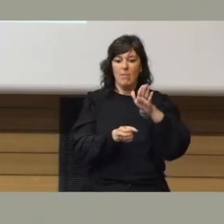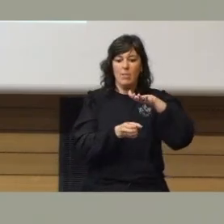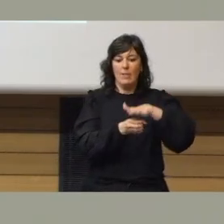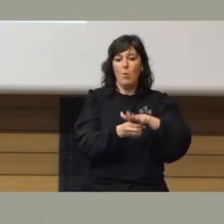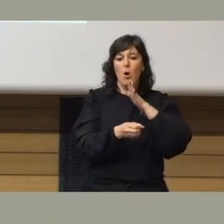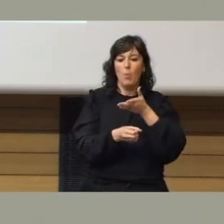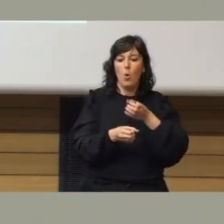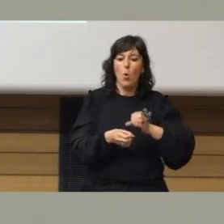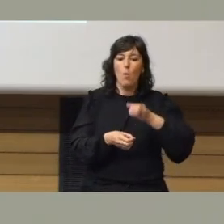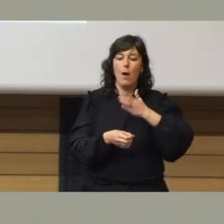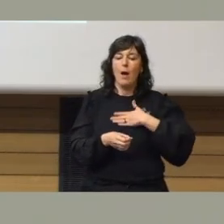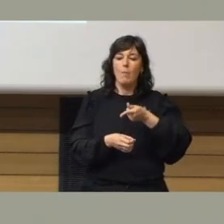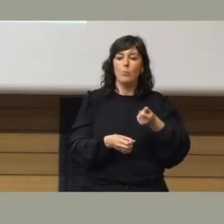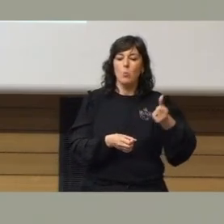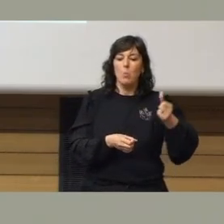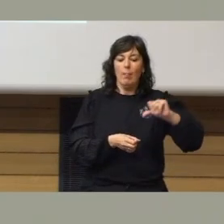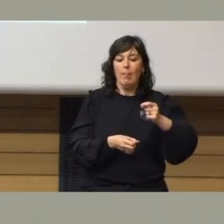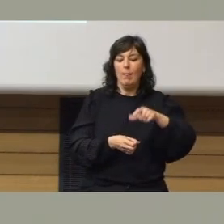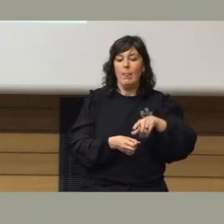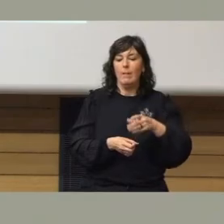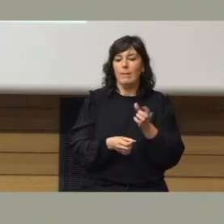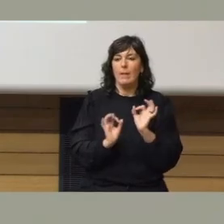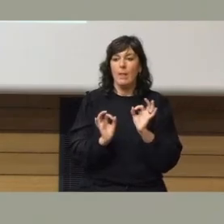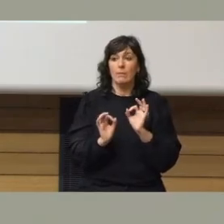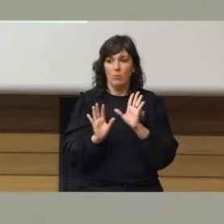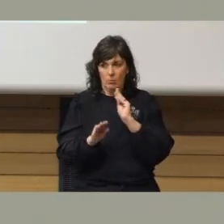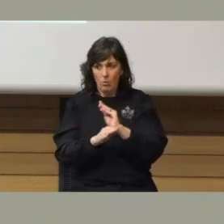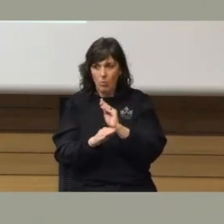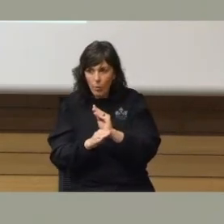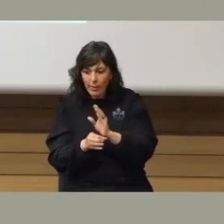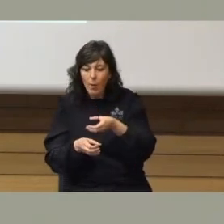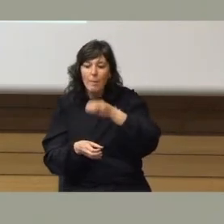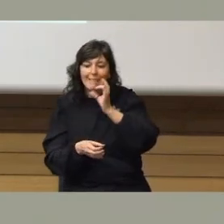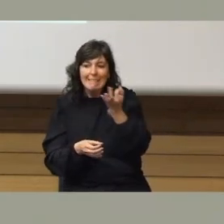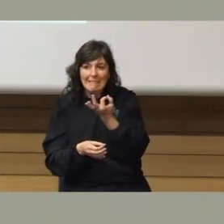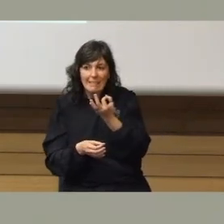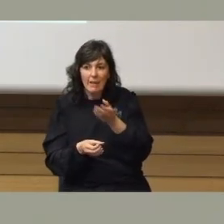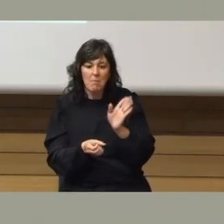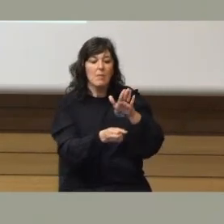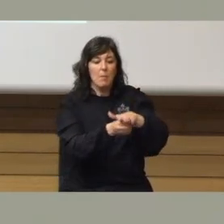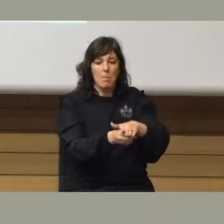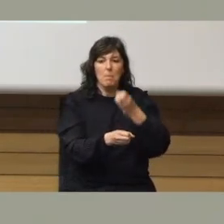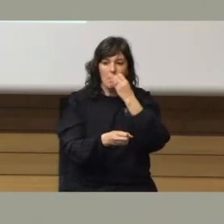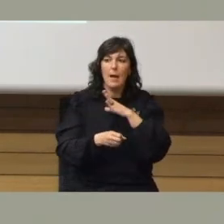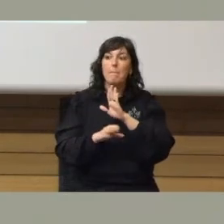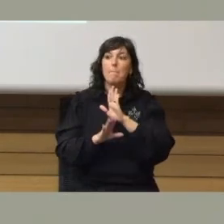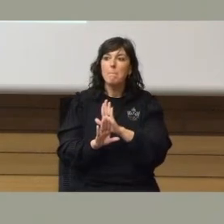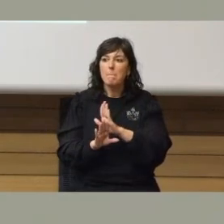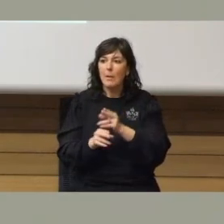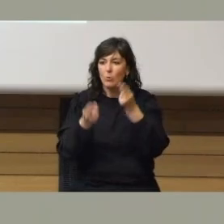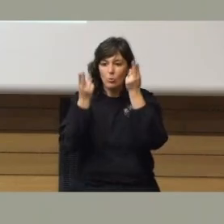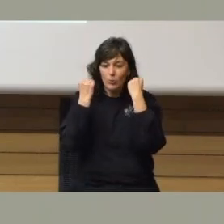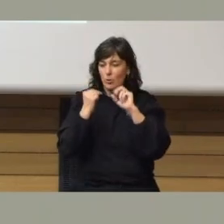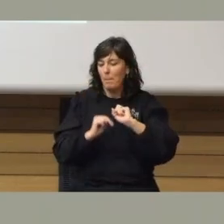es más problemático lo que bebe. Está guay tener tapones, pero la sumisión química se produce por consumo de alcohol, no porque te echen